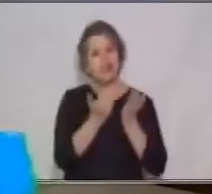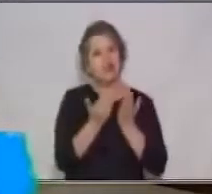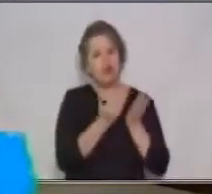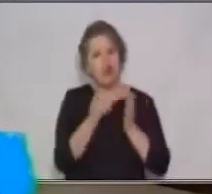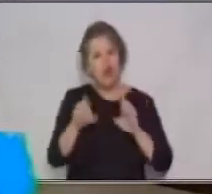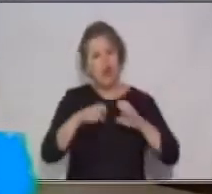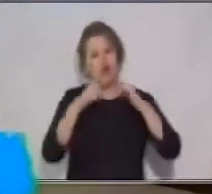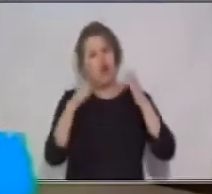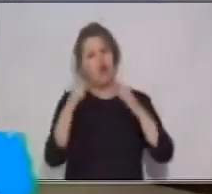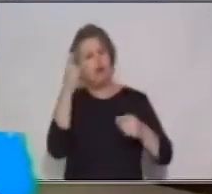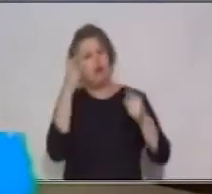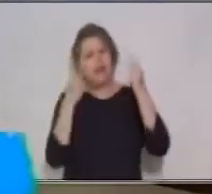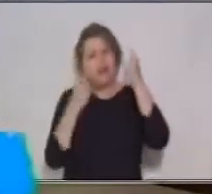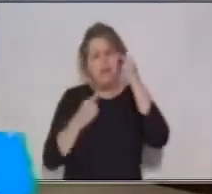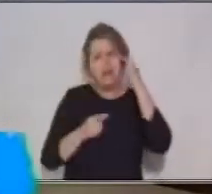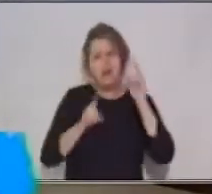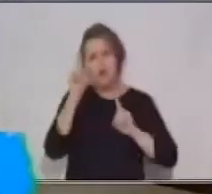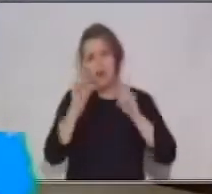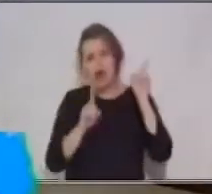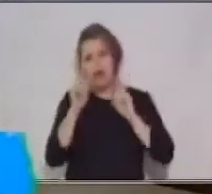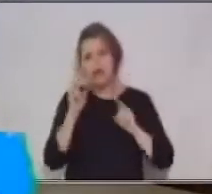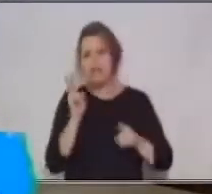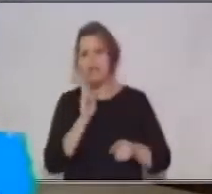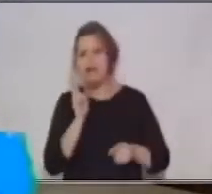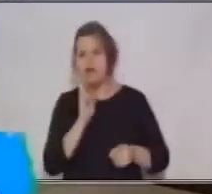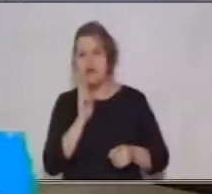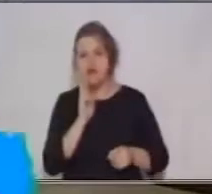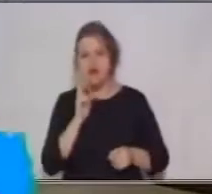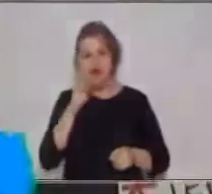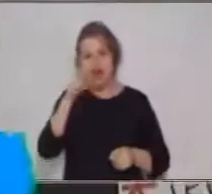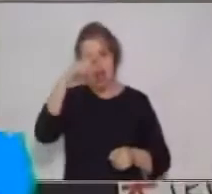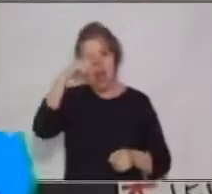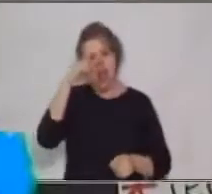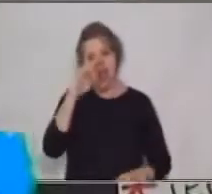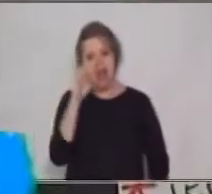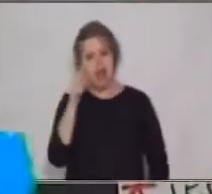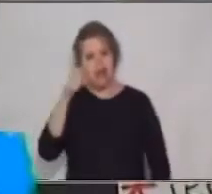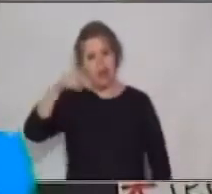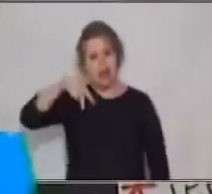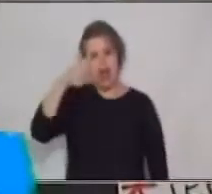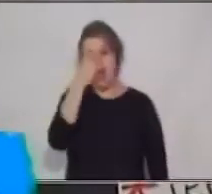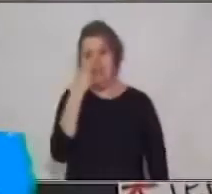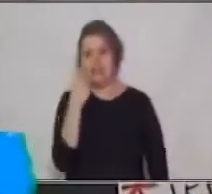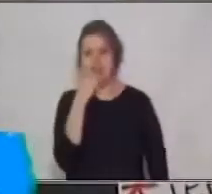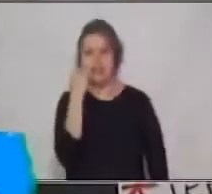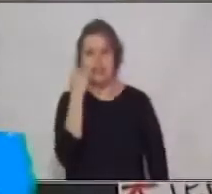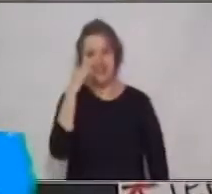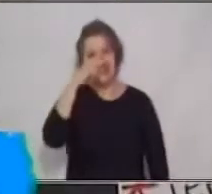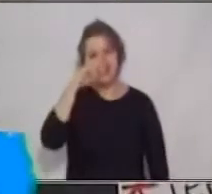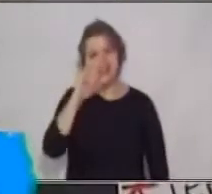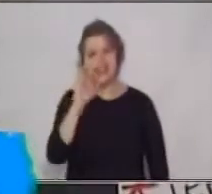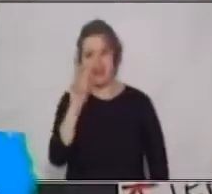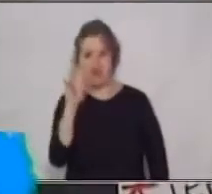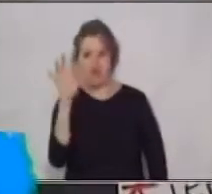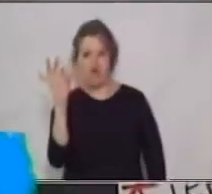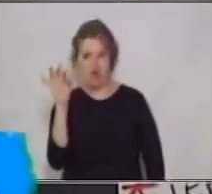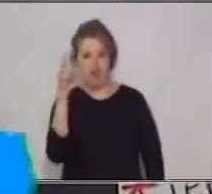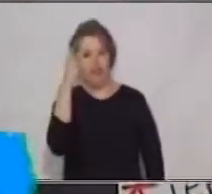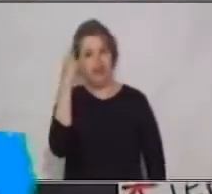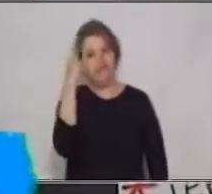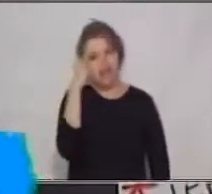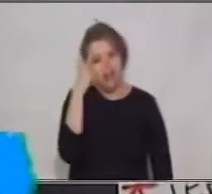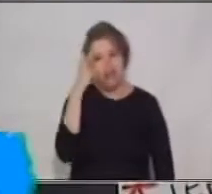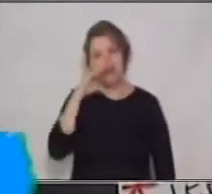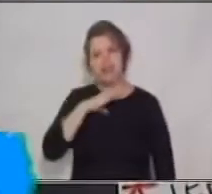poder identificar que es un verbo transitivo? Vamos a identificarlo conociendo que necesita un